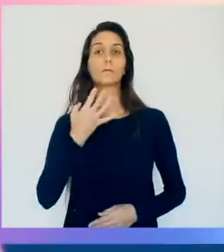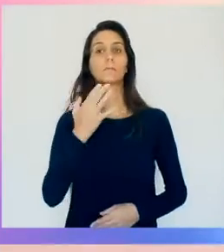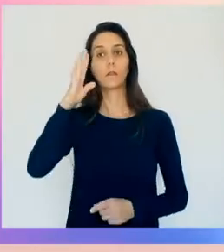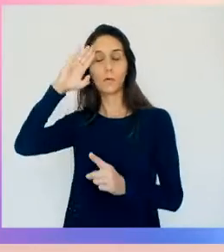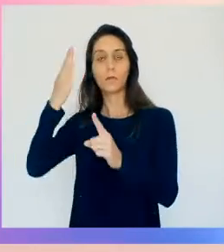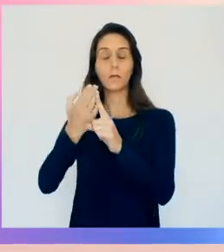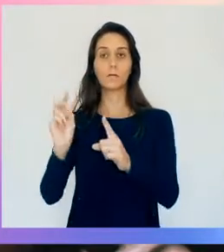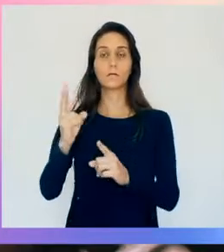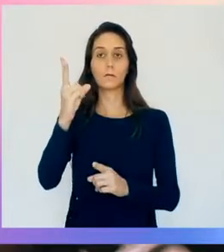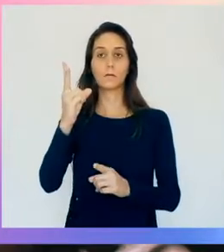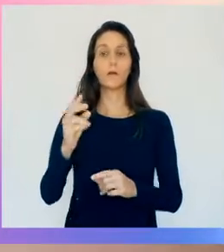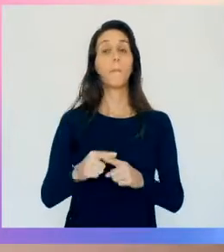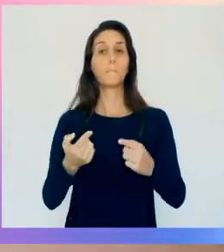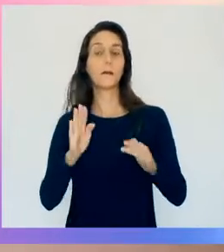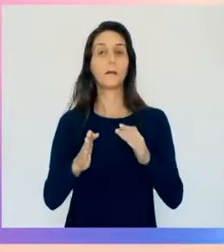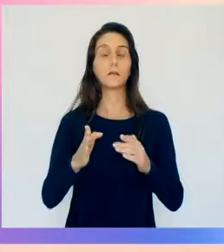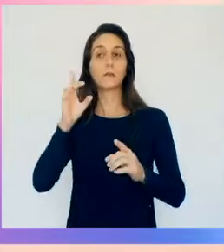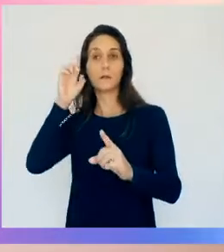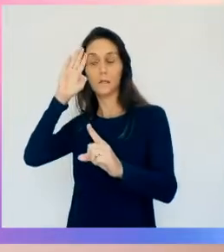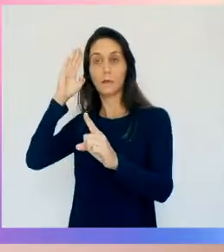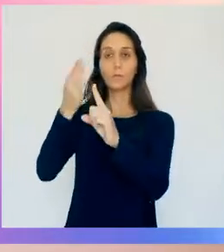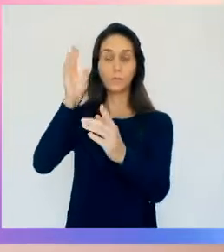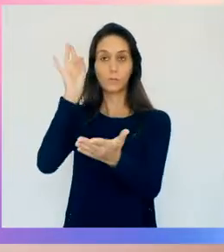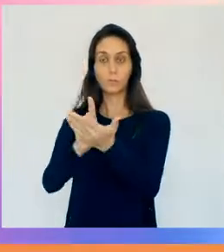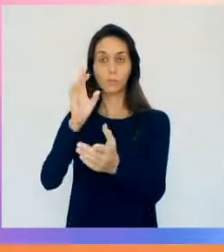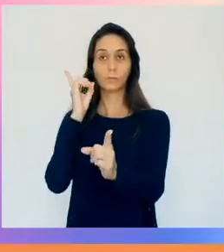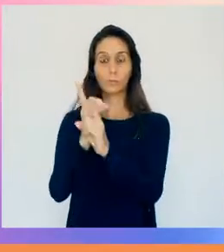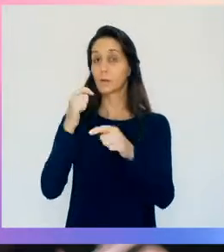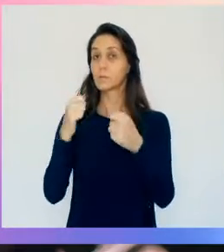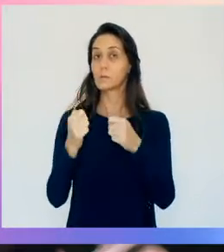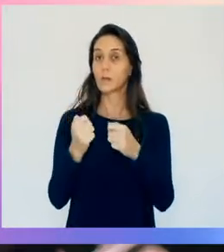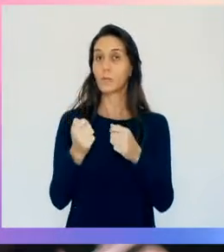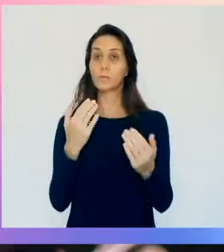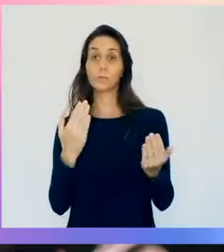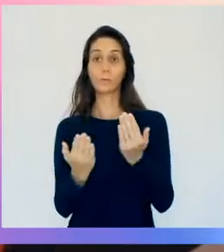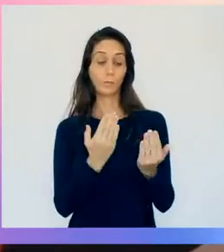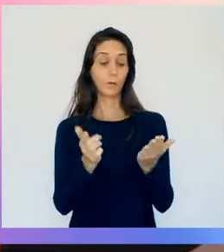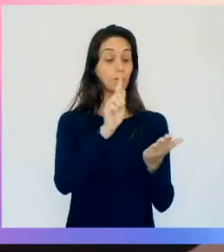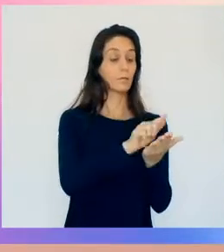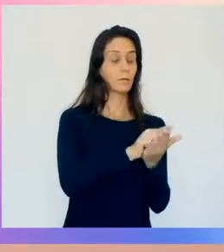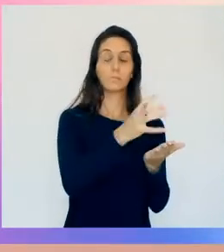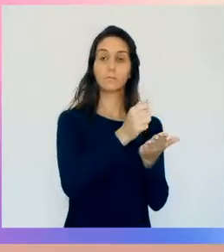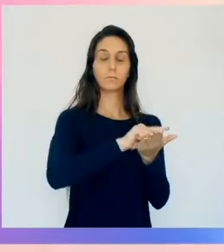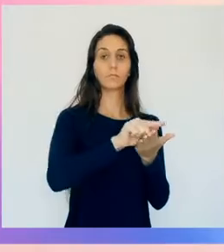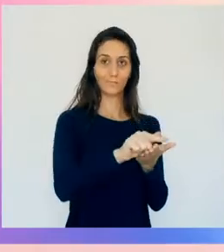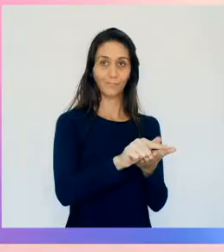Todos buscamos ser algo en la vida, pero a veces para encontrar nuestro verdadero propósito necesitamos ser como una hoja en blanco.